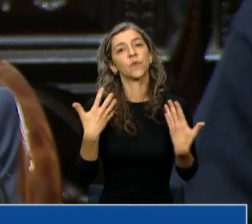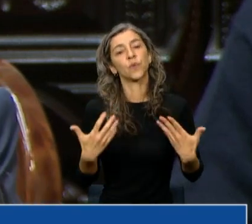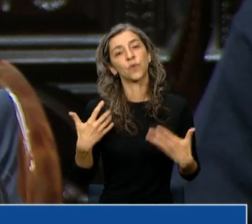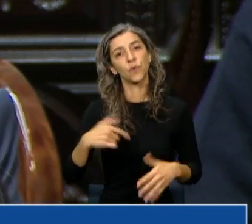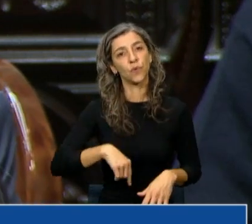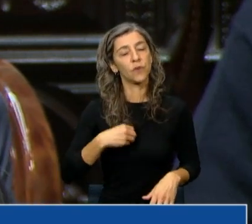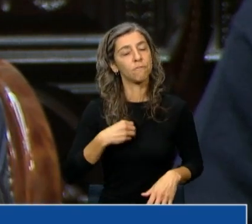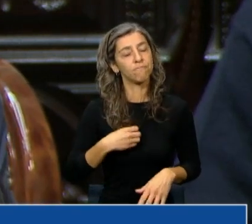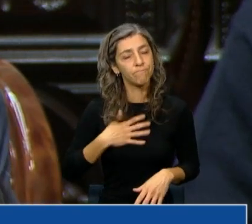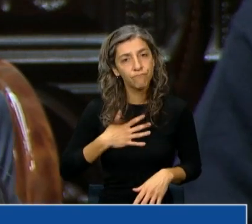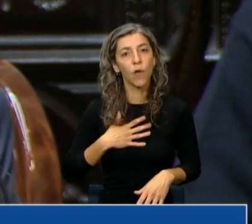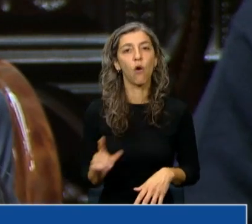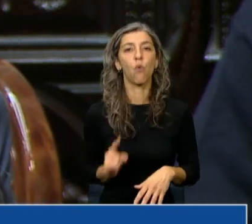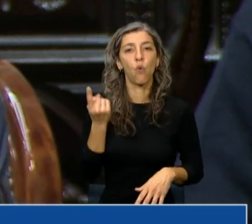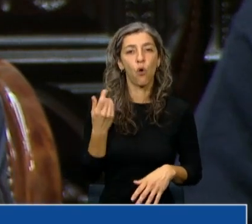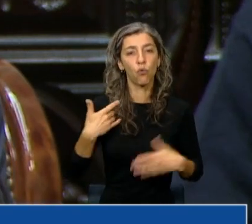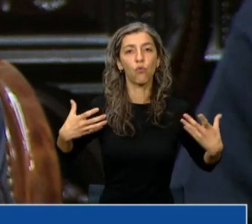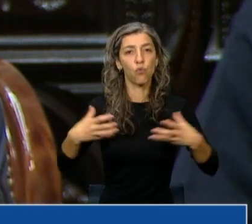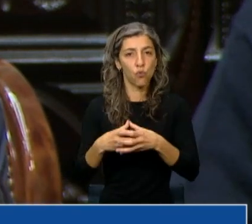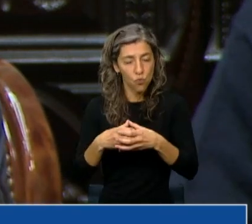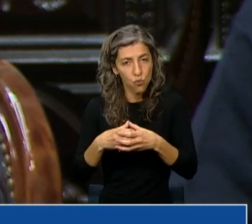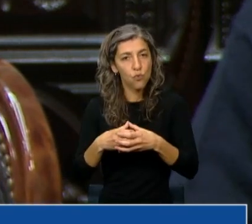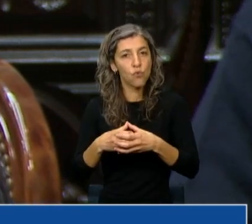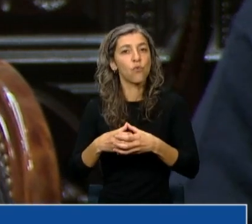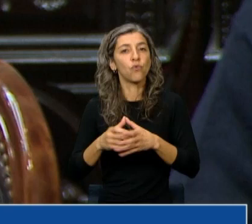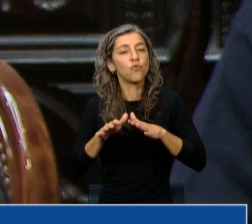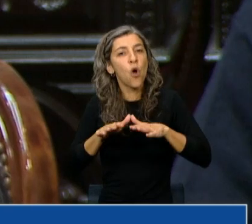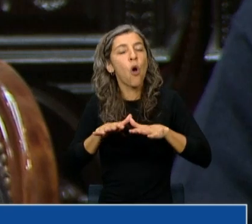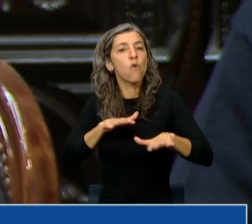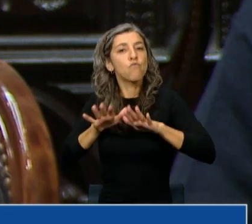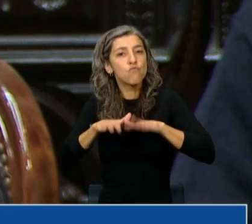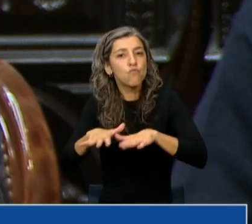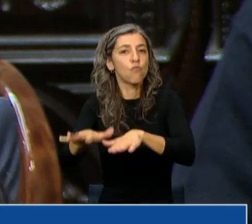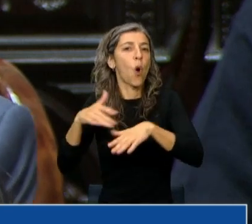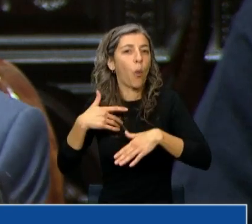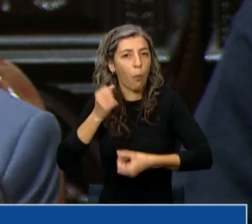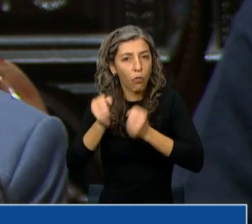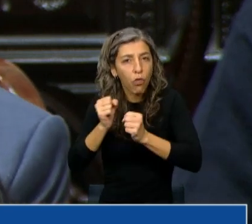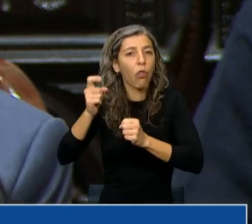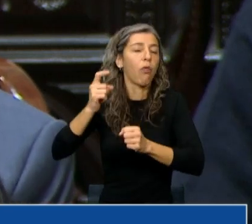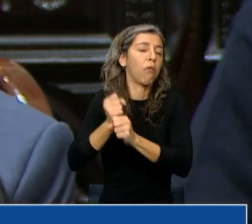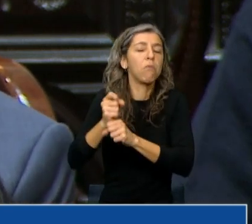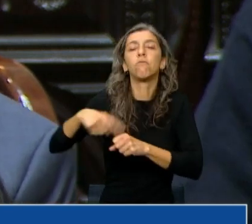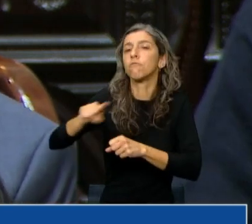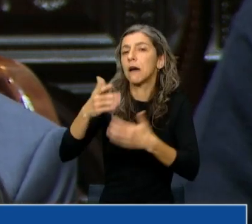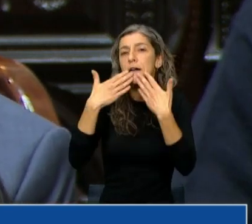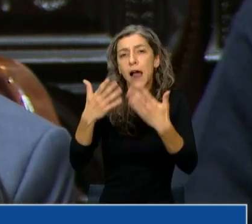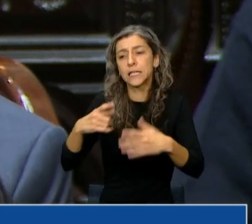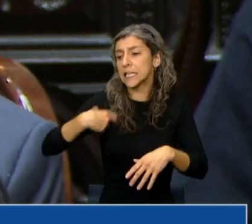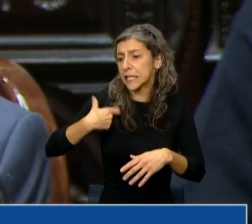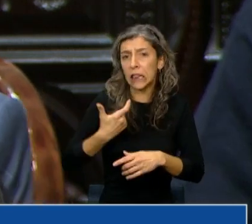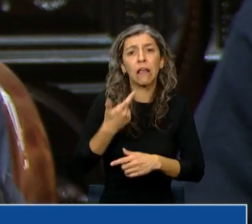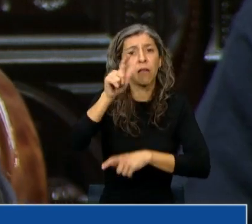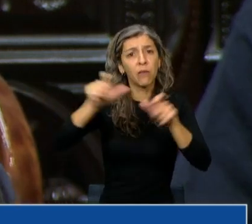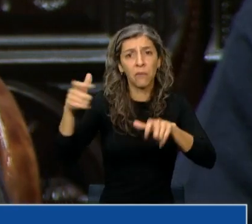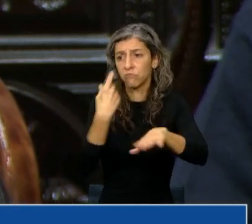de pertenecer al movimiento obrero y le agradezco a las 3 centrales de trabajadores y a cada dirigente sindical que hoy está